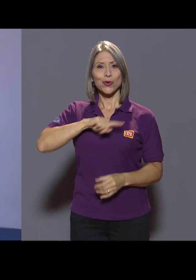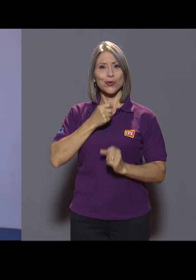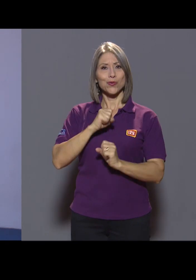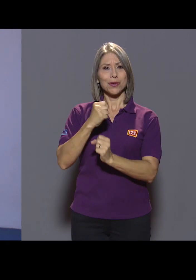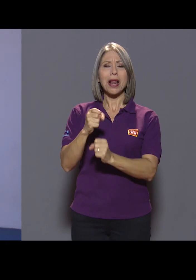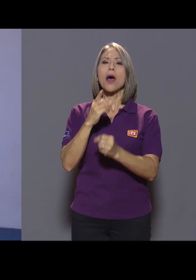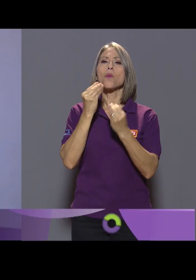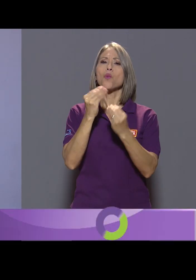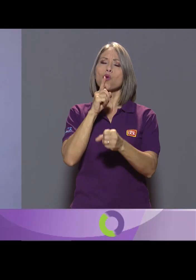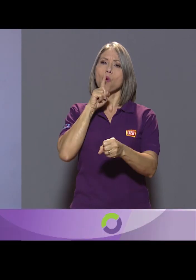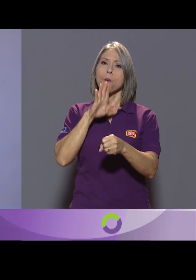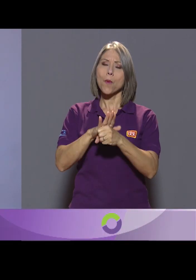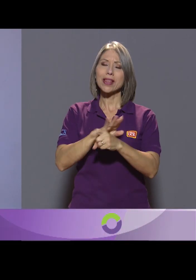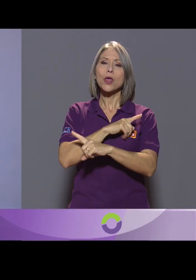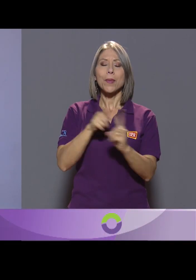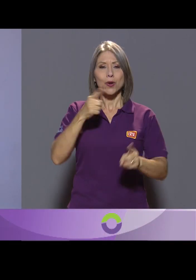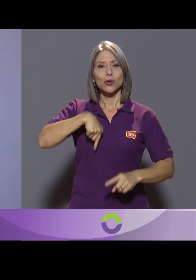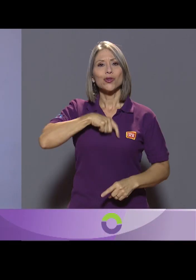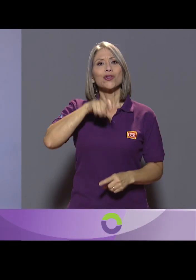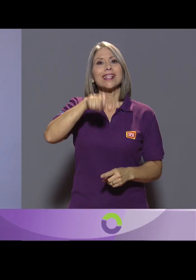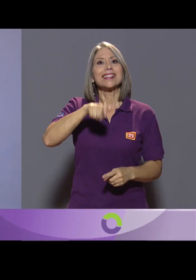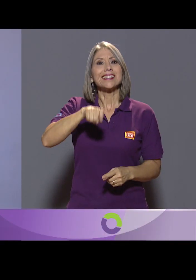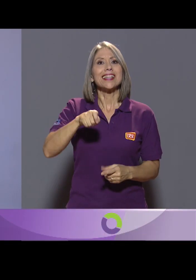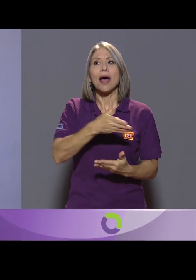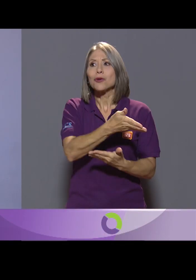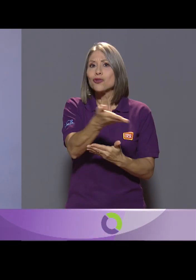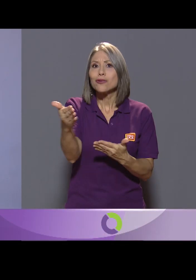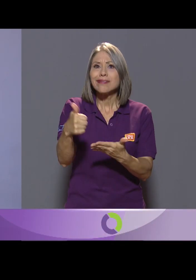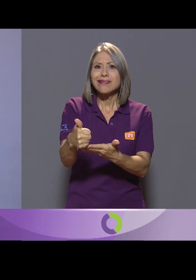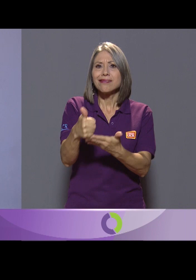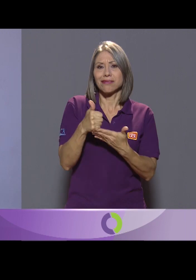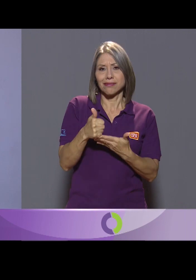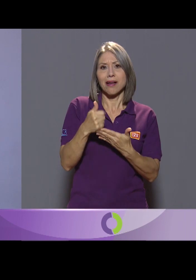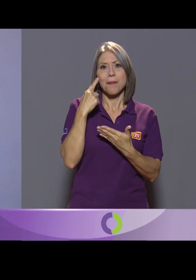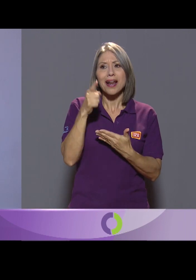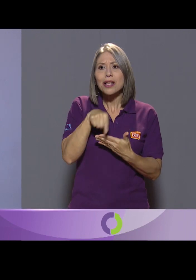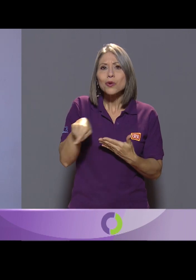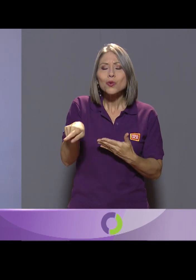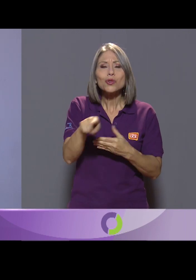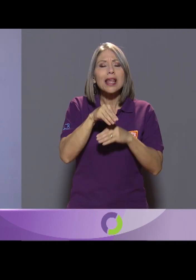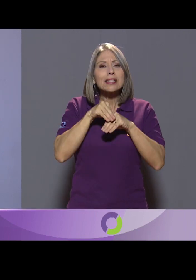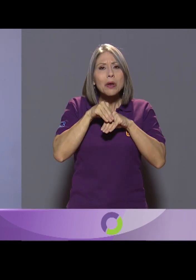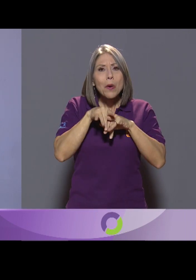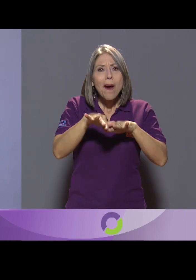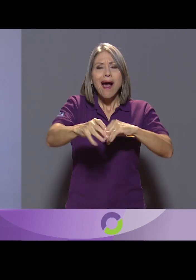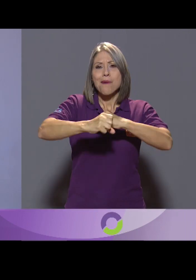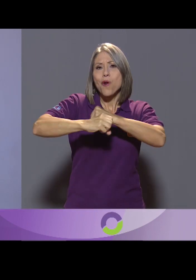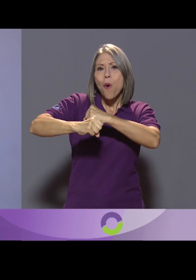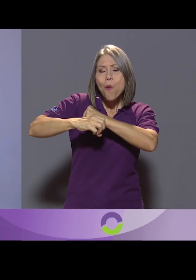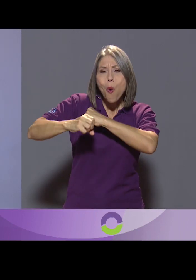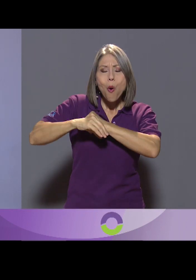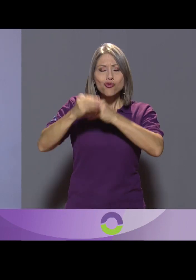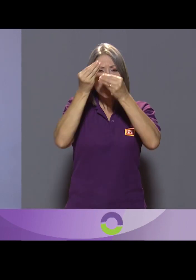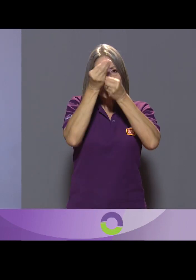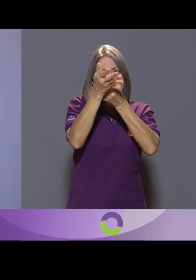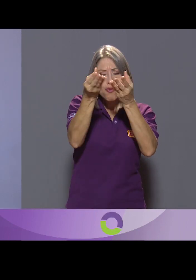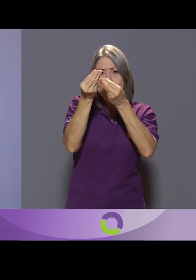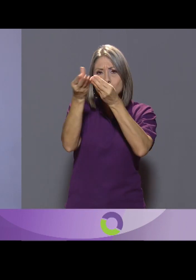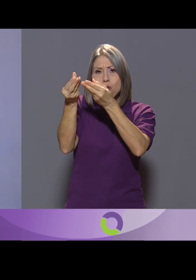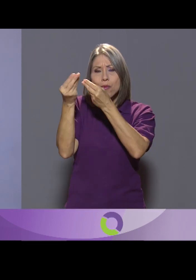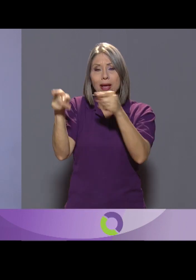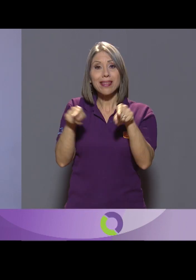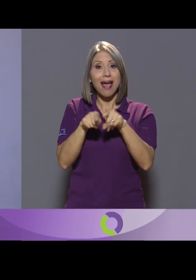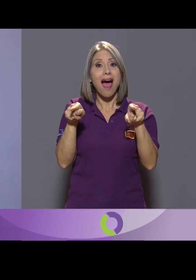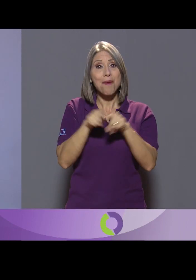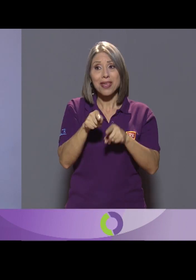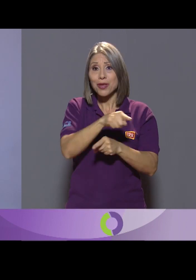gobierno local que está muy comprometido, pero efectivamente necesitamos brazos en las comunidades para que distribuyan toda la promoción, para que divulguen